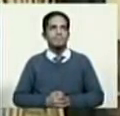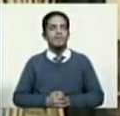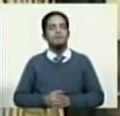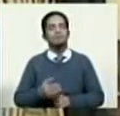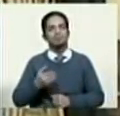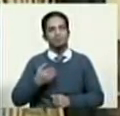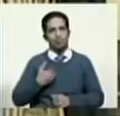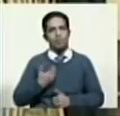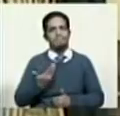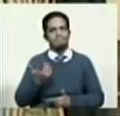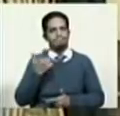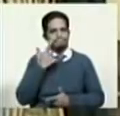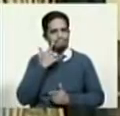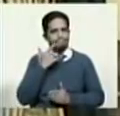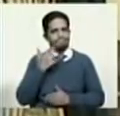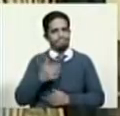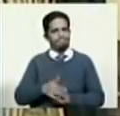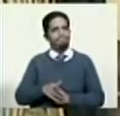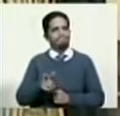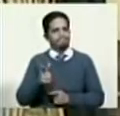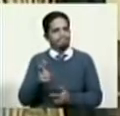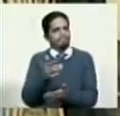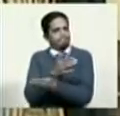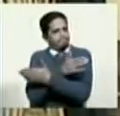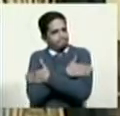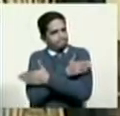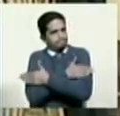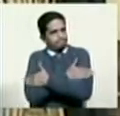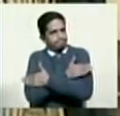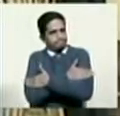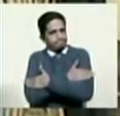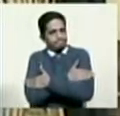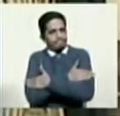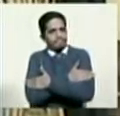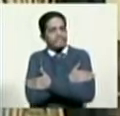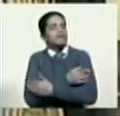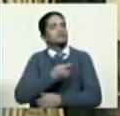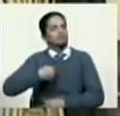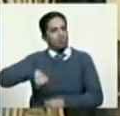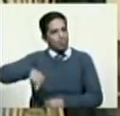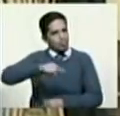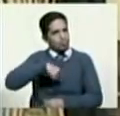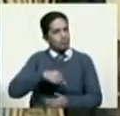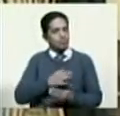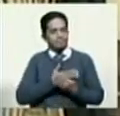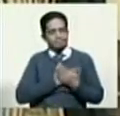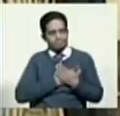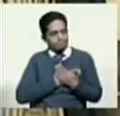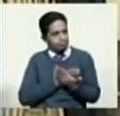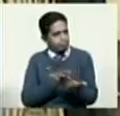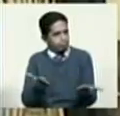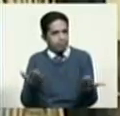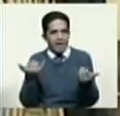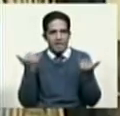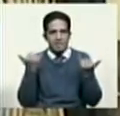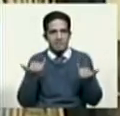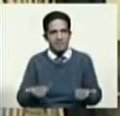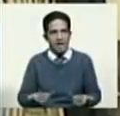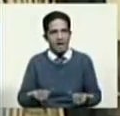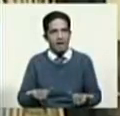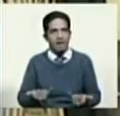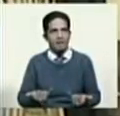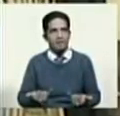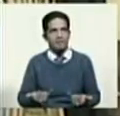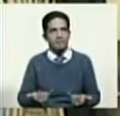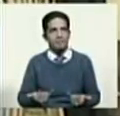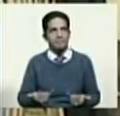esta iniciativa y he ratificado que estamos en la disposición inmediata de acompañar